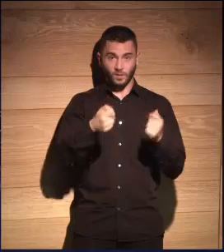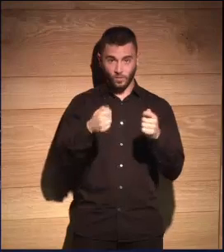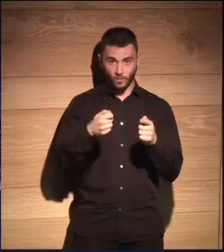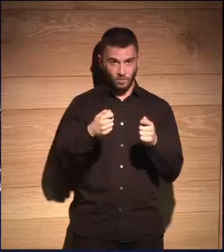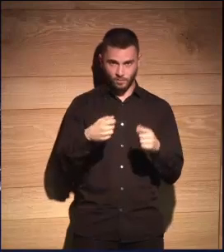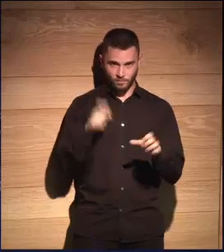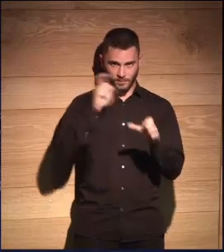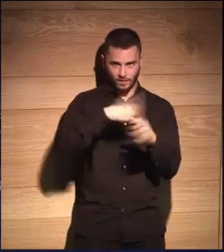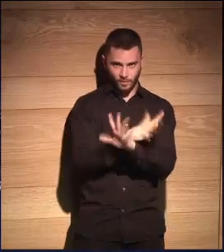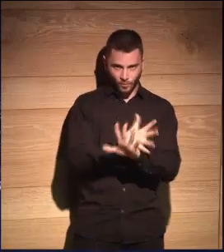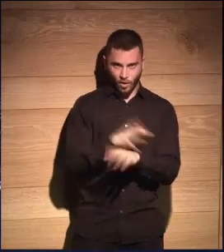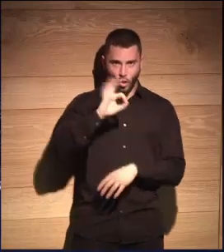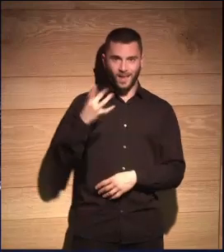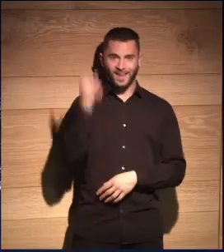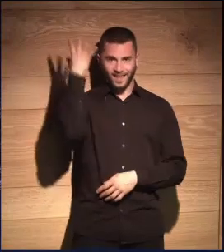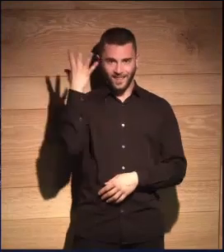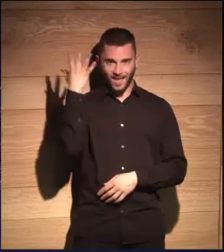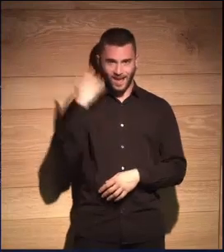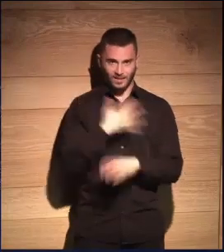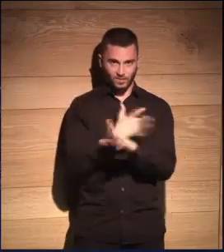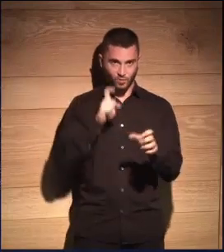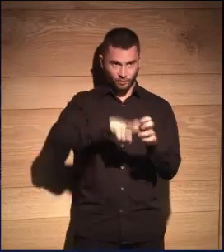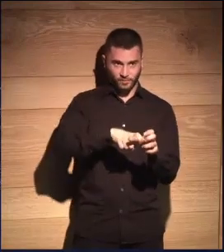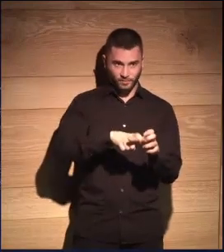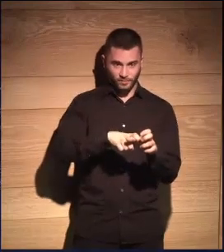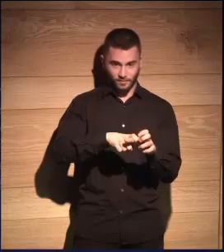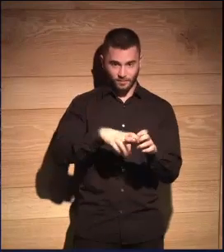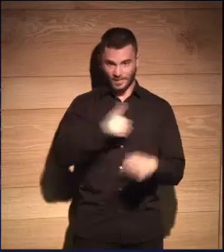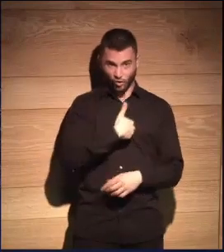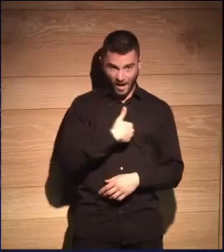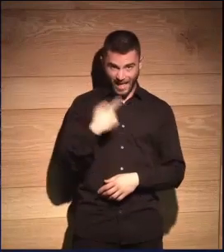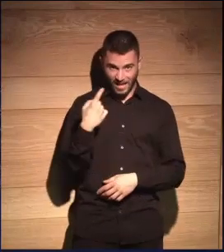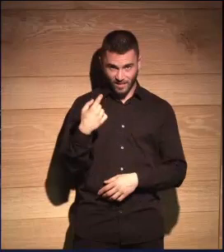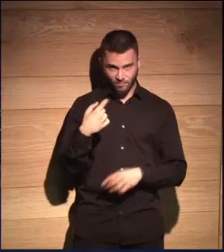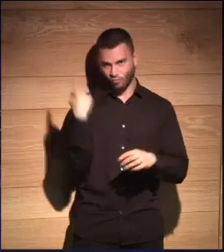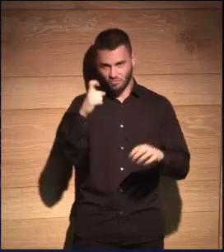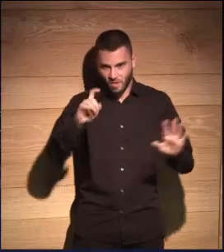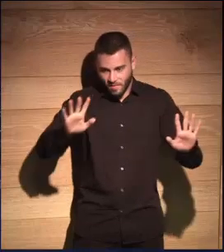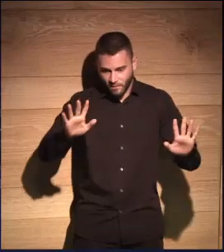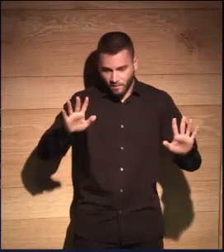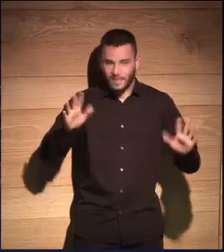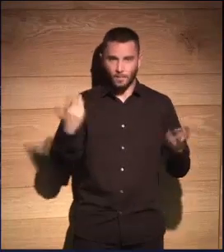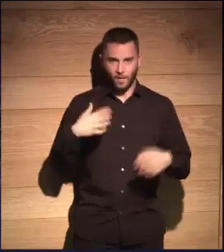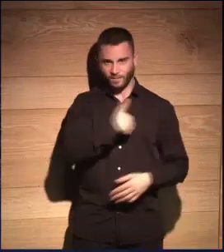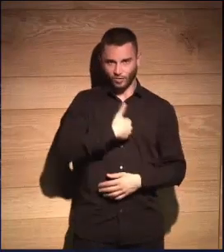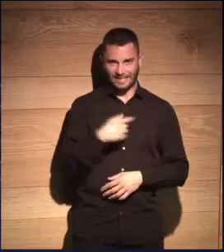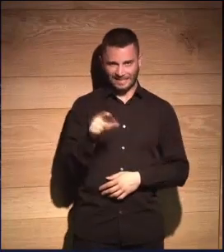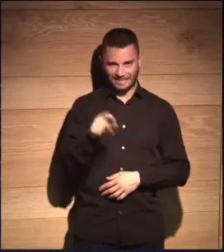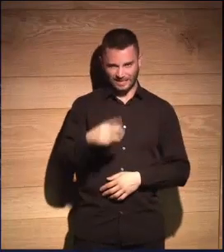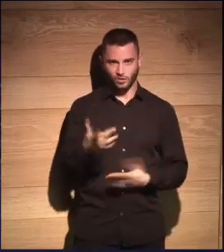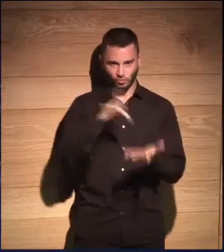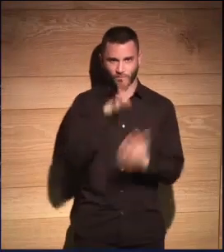ideas importantes, no tiene por qué ser necesariamente un personaje. Lo que pasa es que con los personajes sucede de forma frecuente.